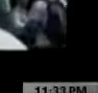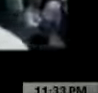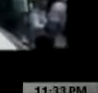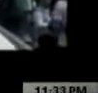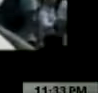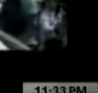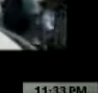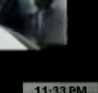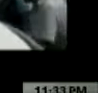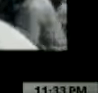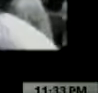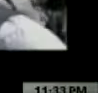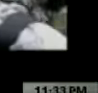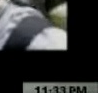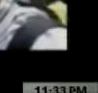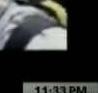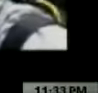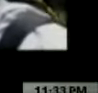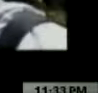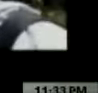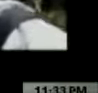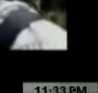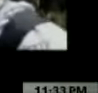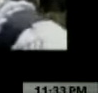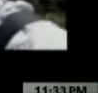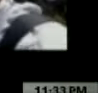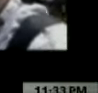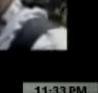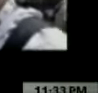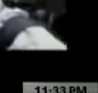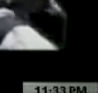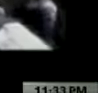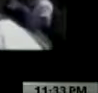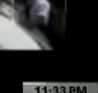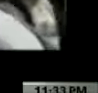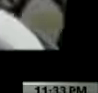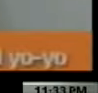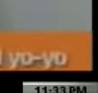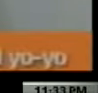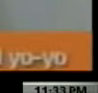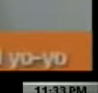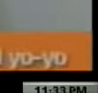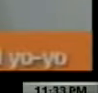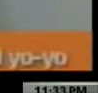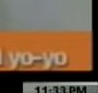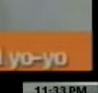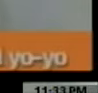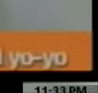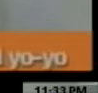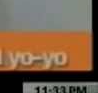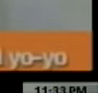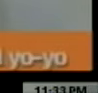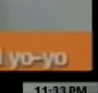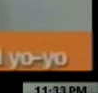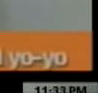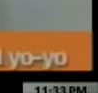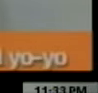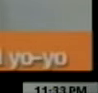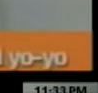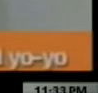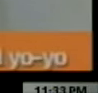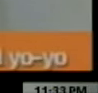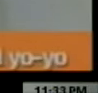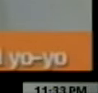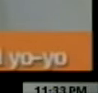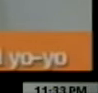¿Tú crees que pidiendo la muerte del presidente de la República se consolide la paz? Sí, para mí sí. A los jóvenes universitarios.